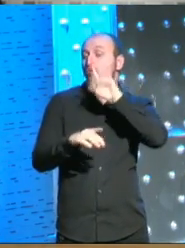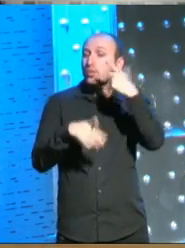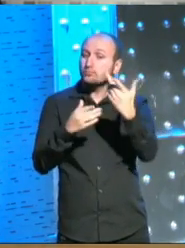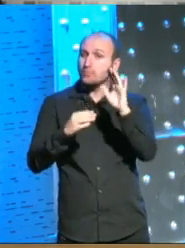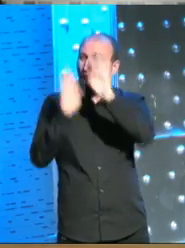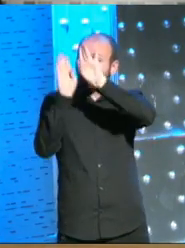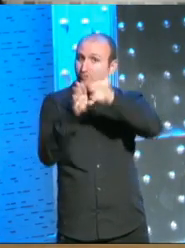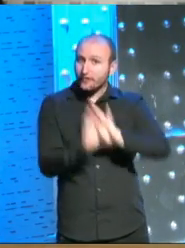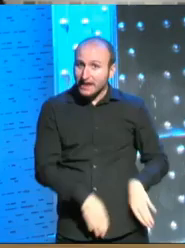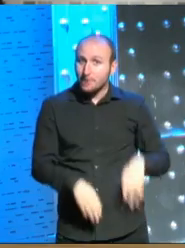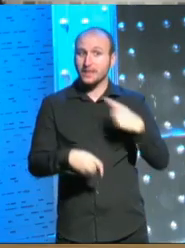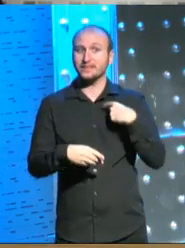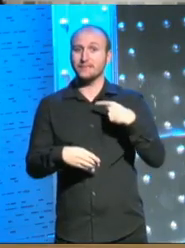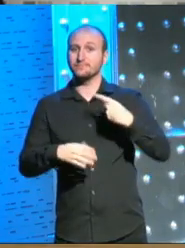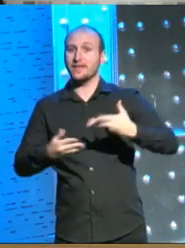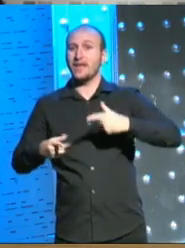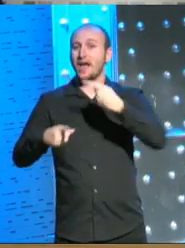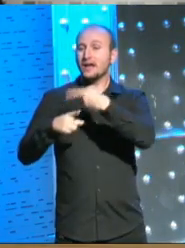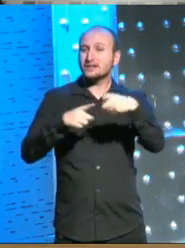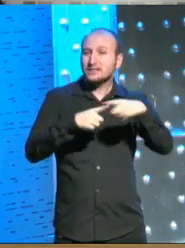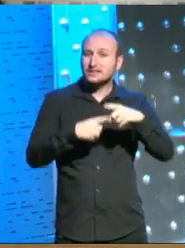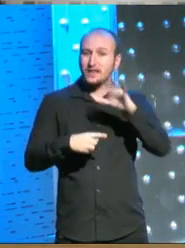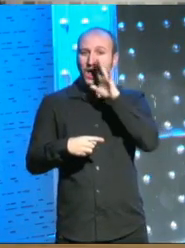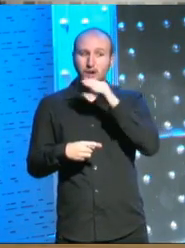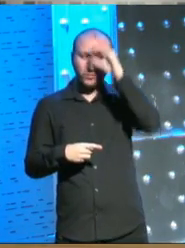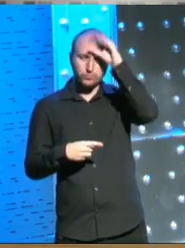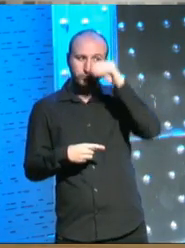finalmente activara la libido dormida.